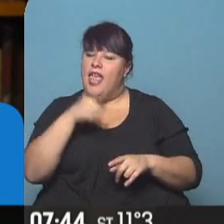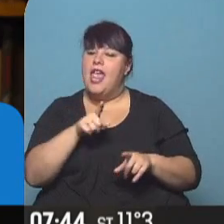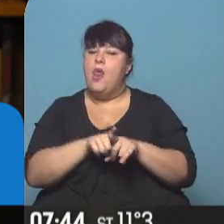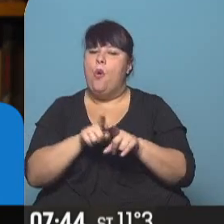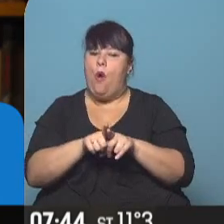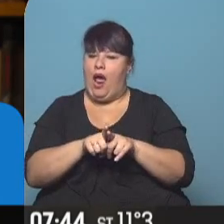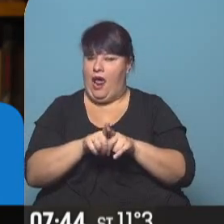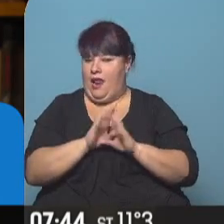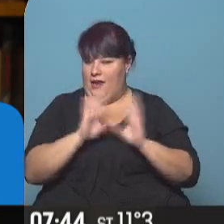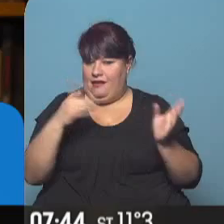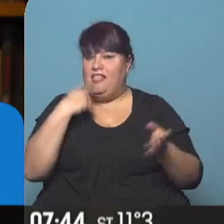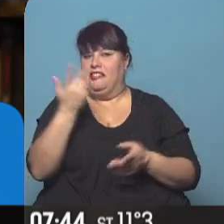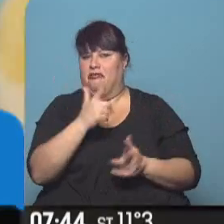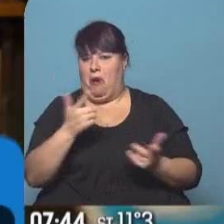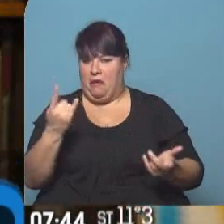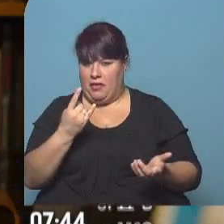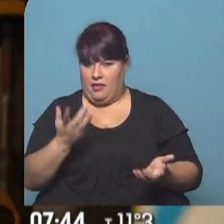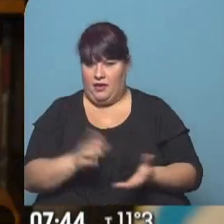que fue absolutamente desmentida